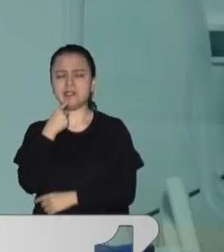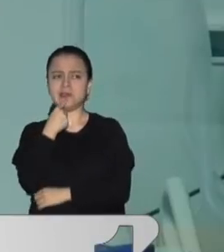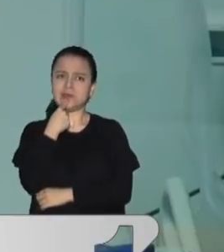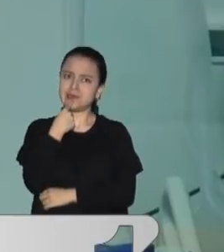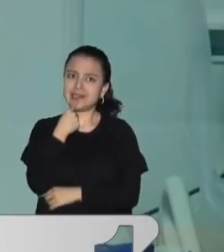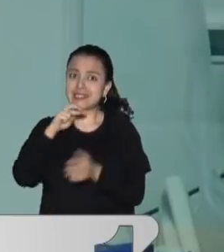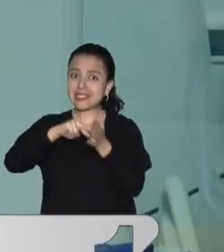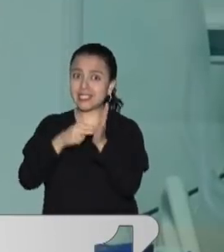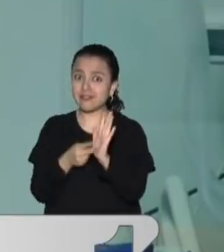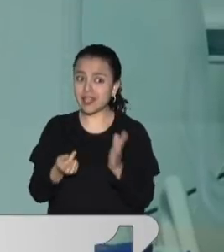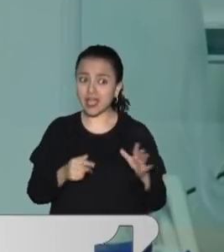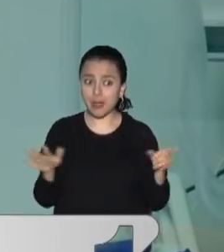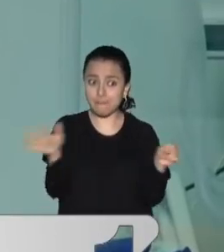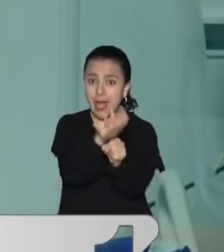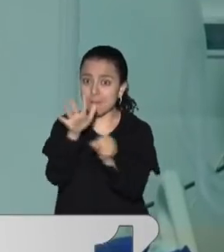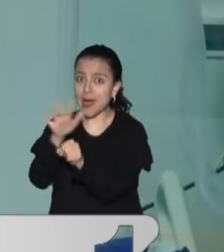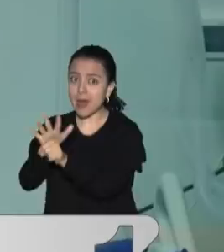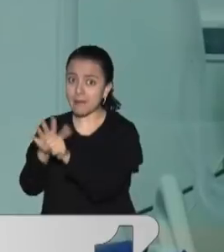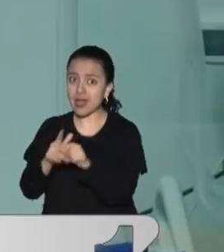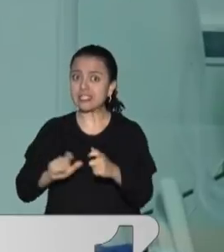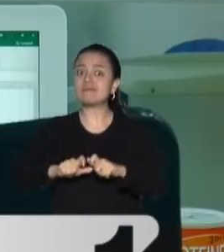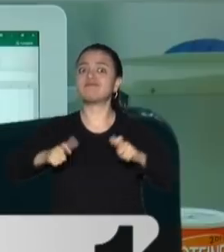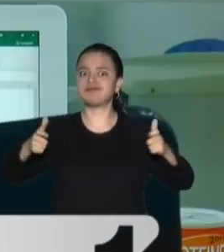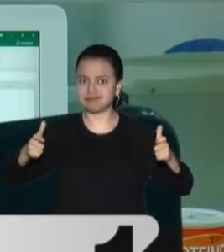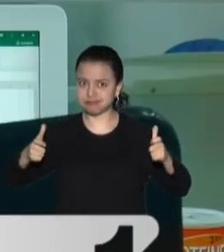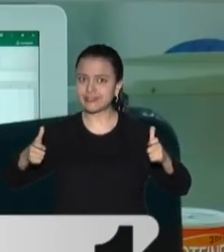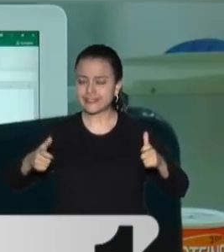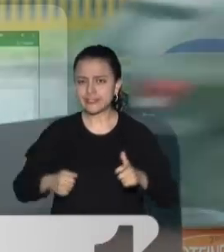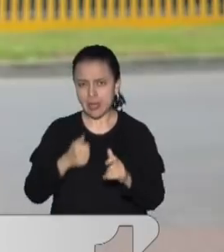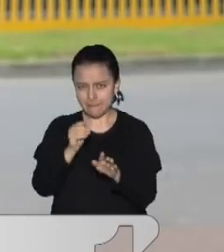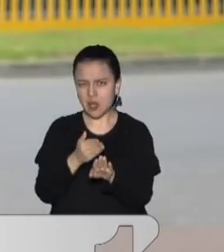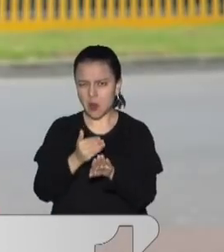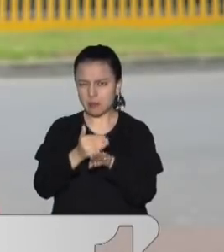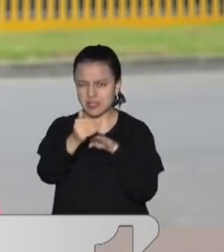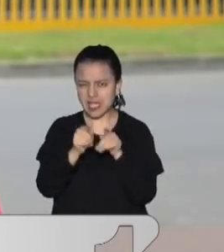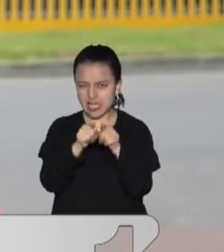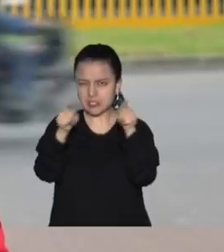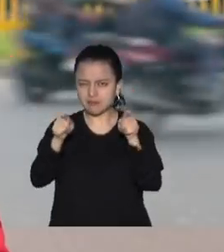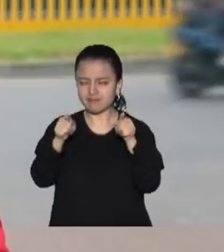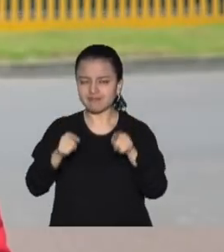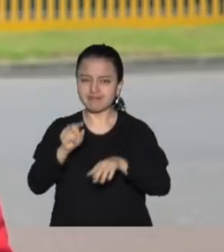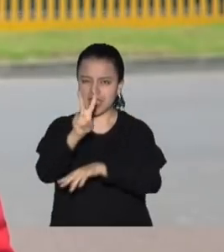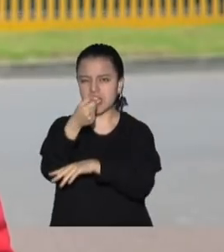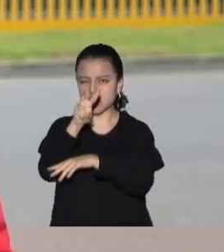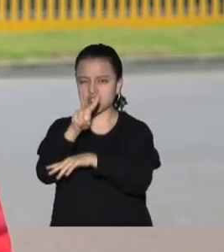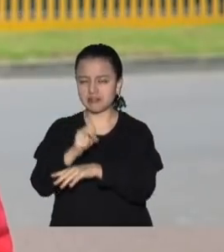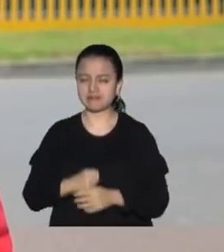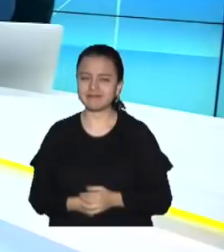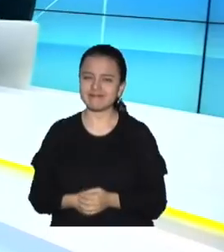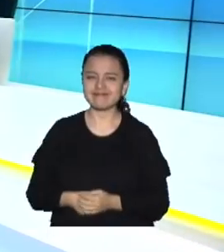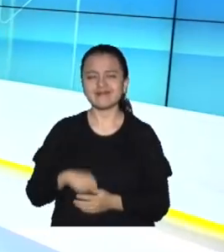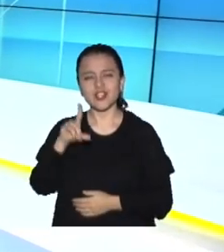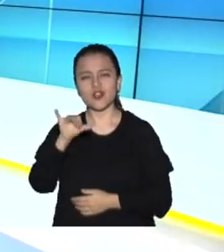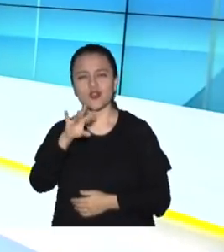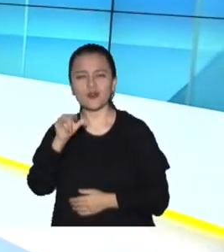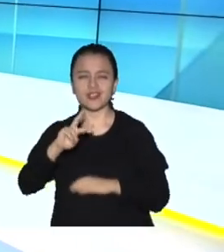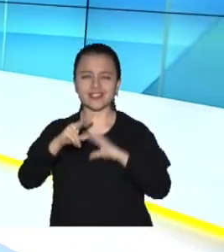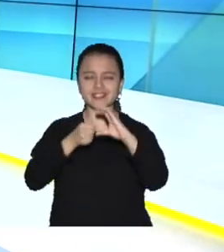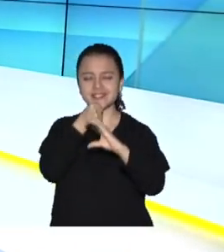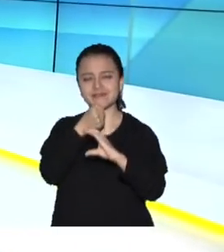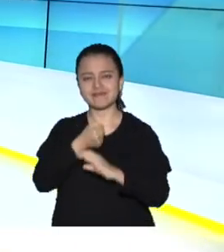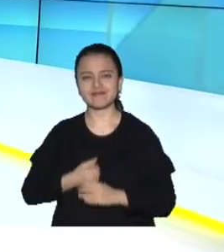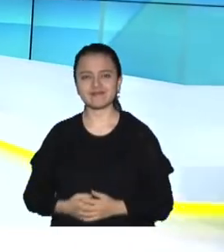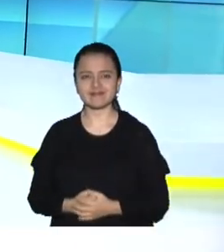por mucho la disponibilidad de camas que tiene la capital. Los detalles de esta noticia, Luisa, sobre las 12 del mediodía. Luisa Fernández, Noticentro